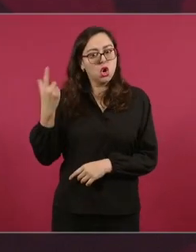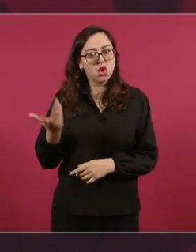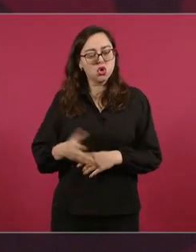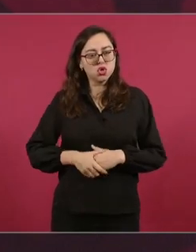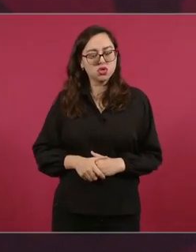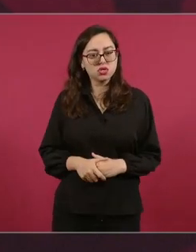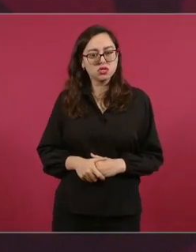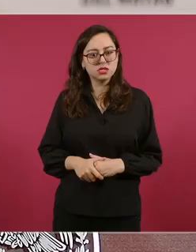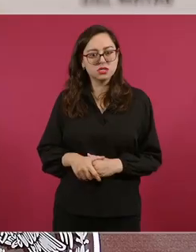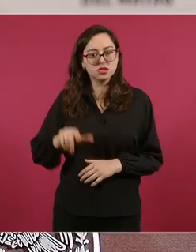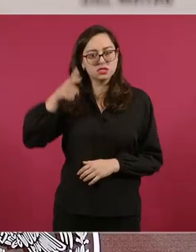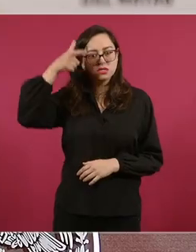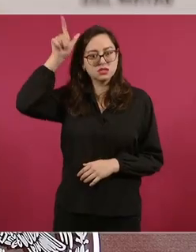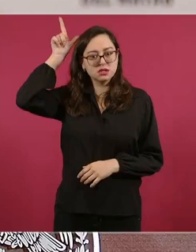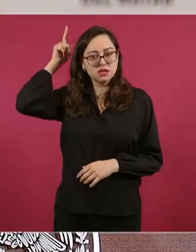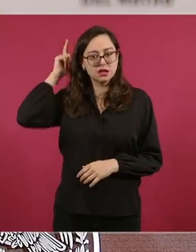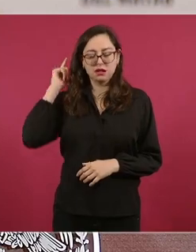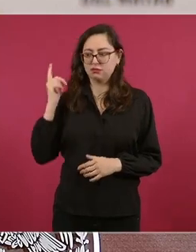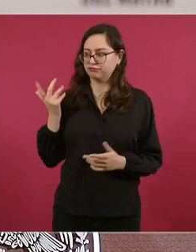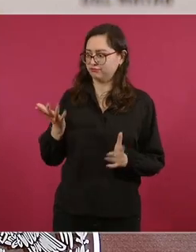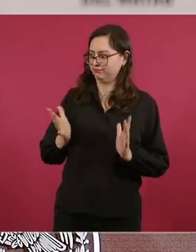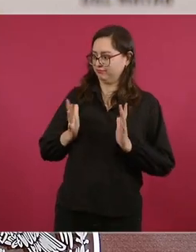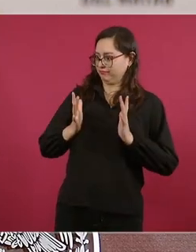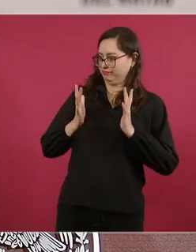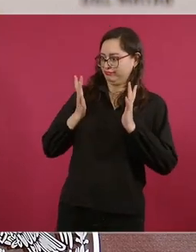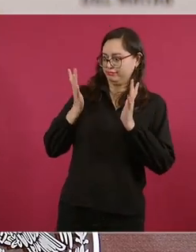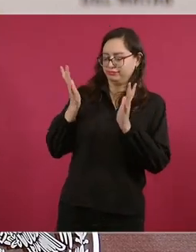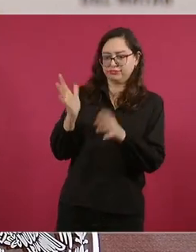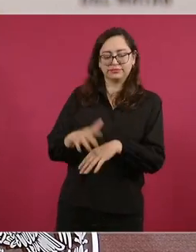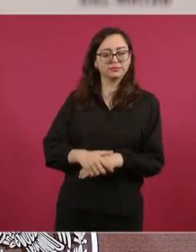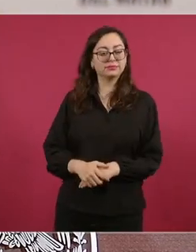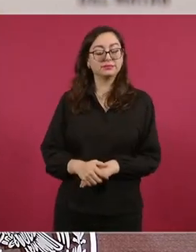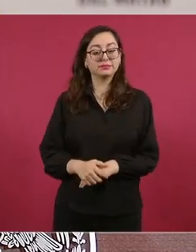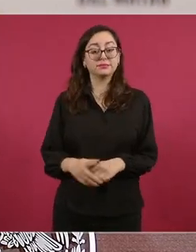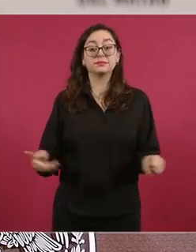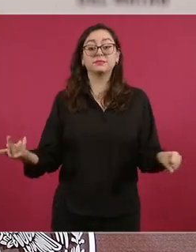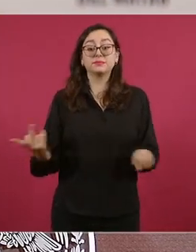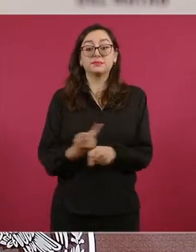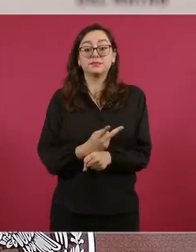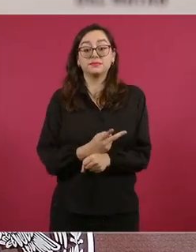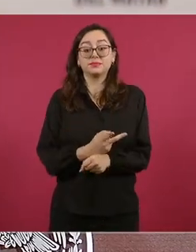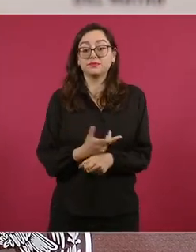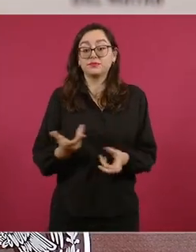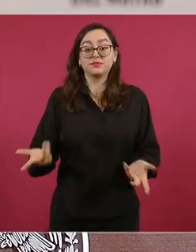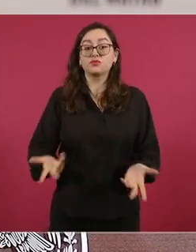a veces, ¿no? Cuando no hay principios, cuando no hay ideales,